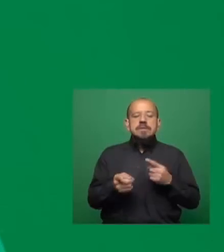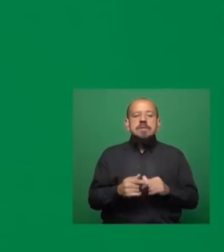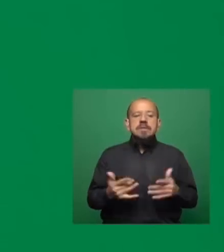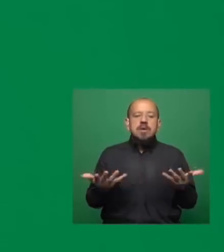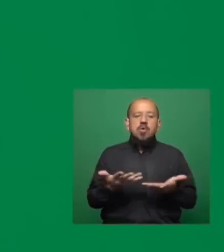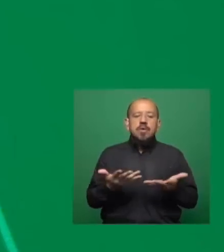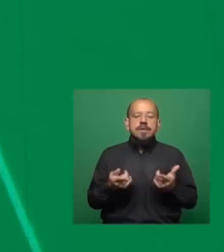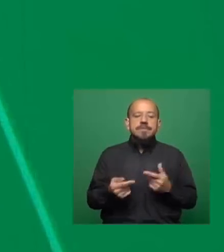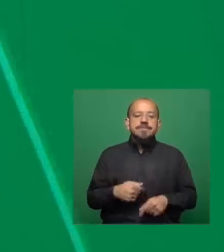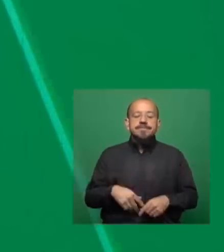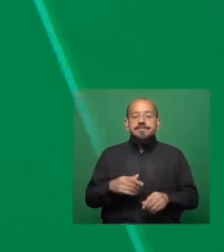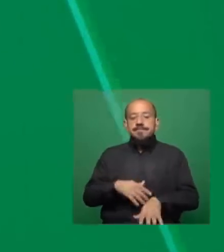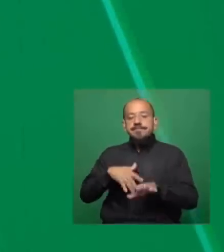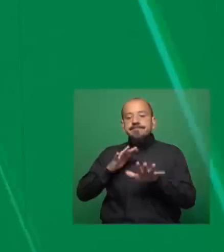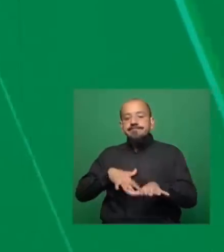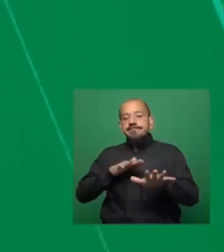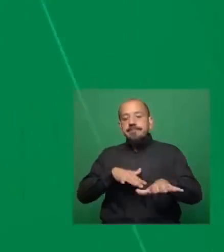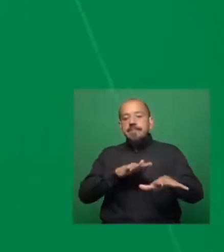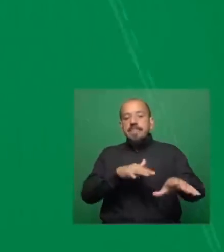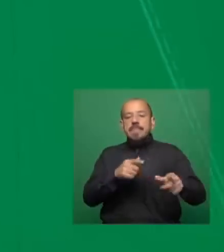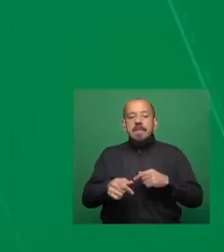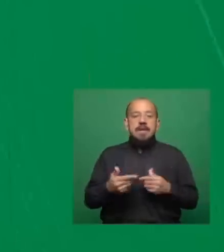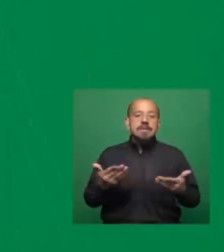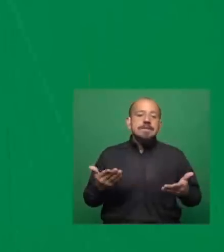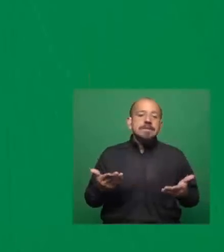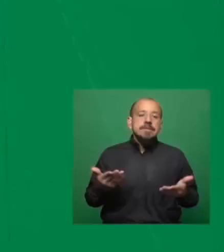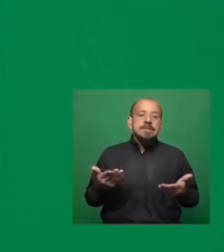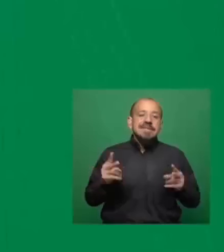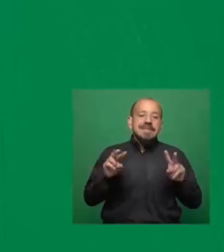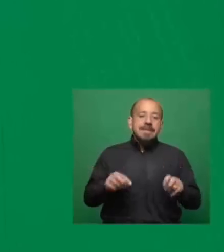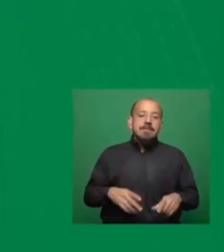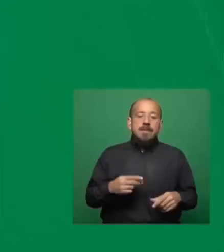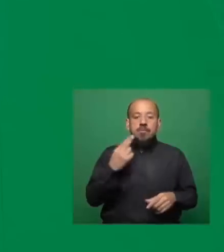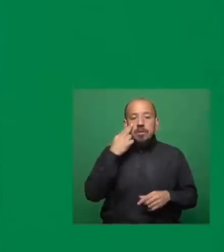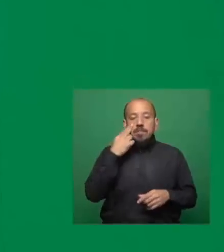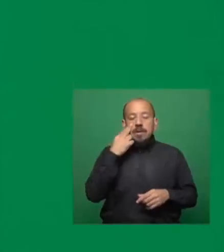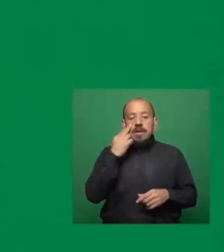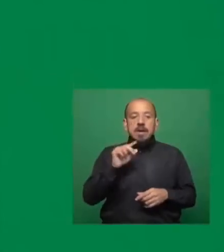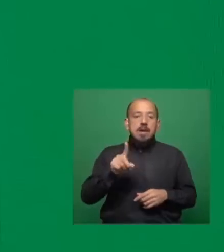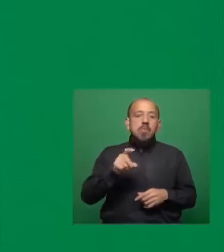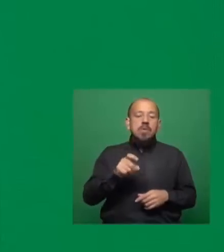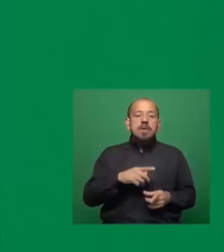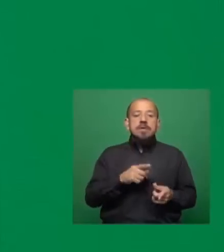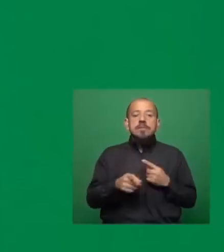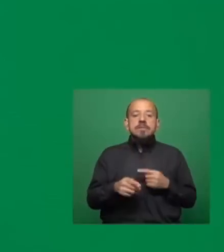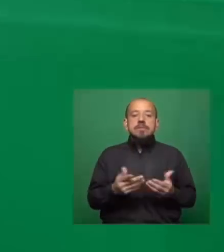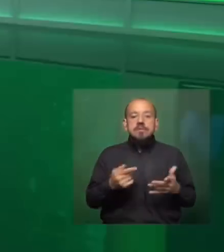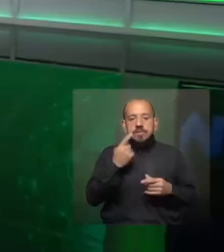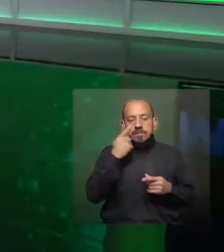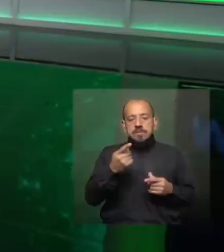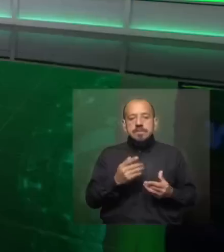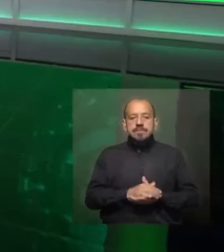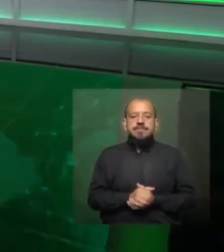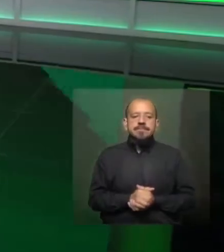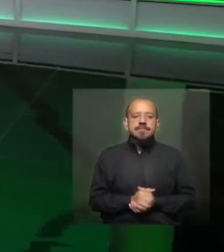de arranque una nueva movilización por reclamos vinculados a la situación del agua que suministra ose ya le doy la bienvenida